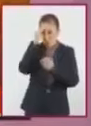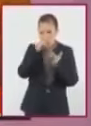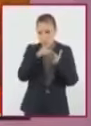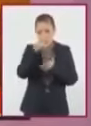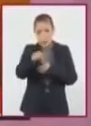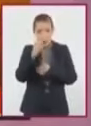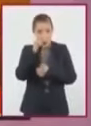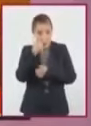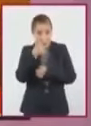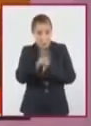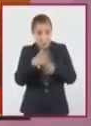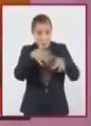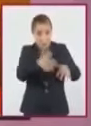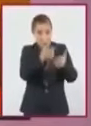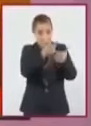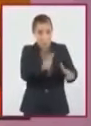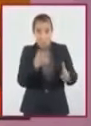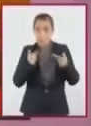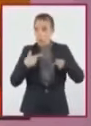esto siempre ha sido así?